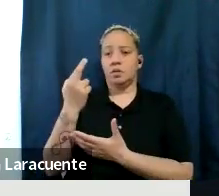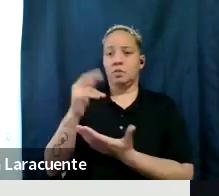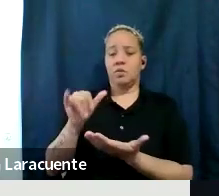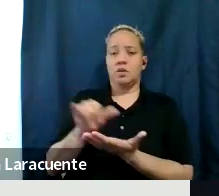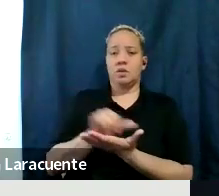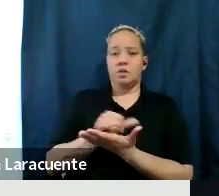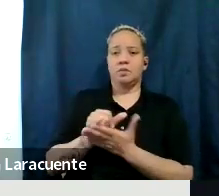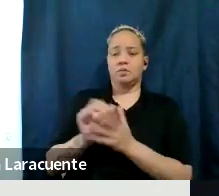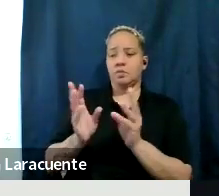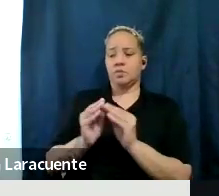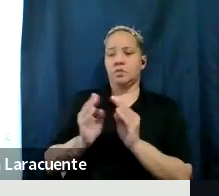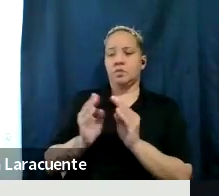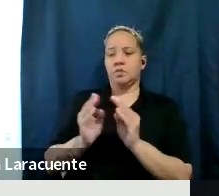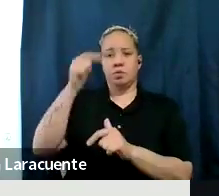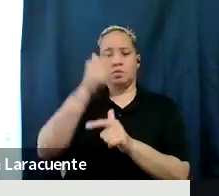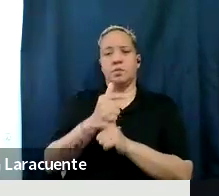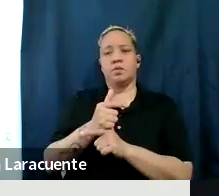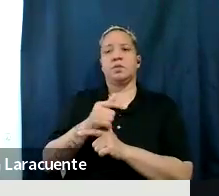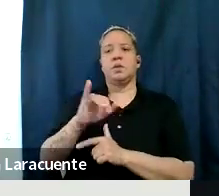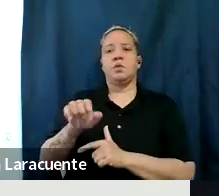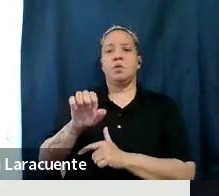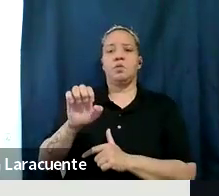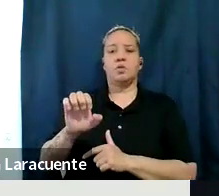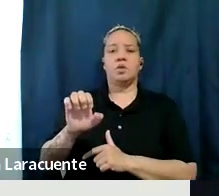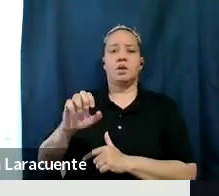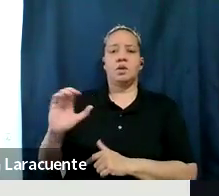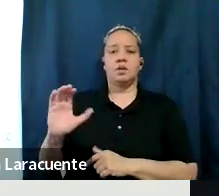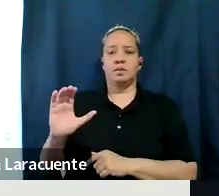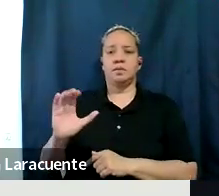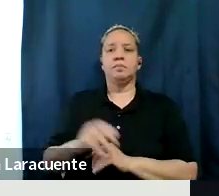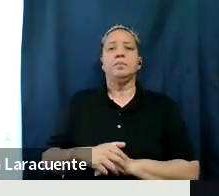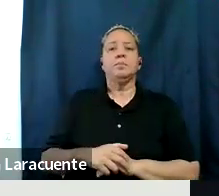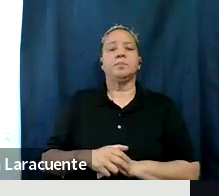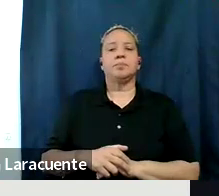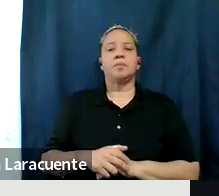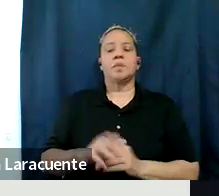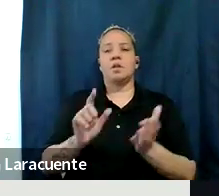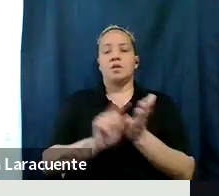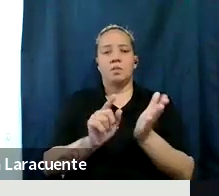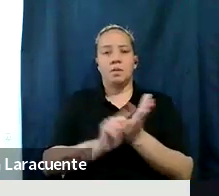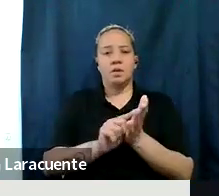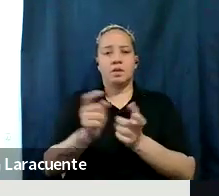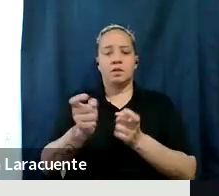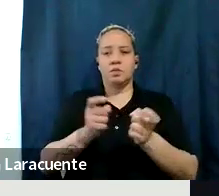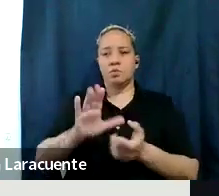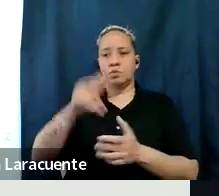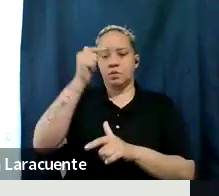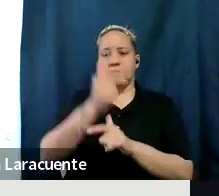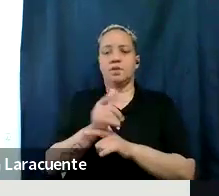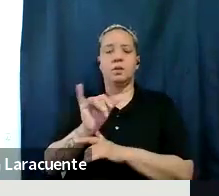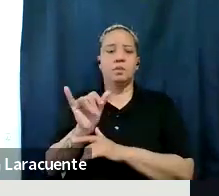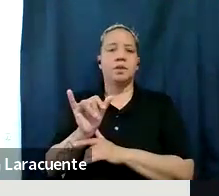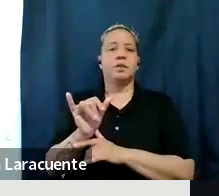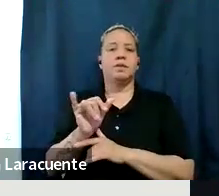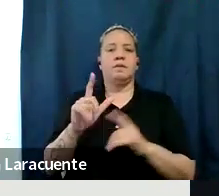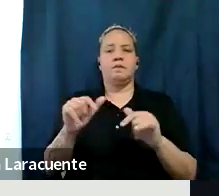se reúne con su hermano José Camprubí y en el periódico que dirige su hermano se publican